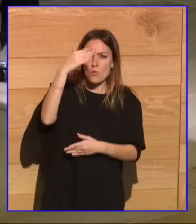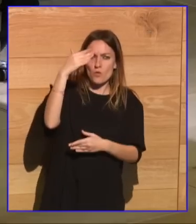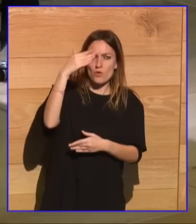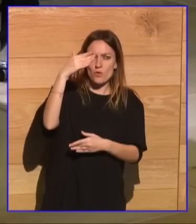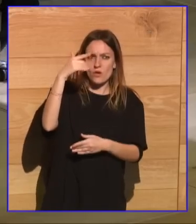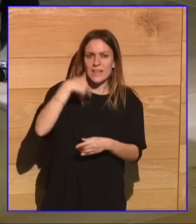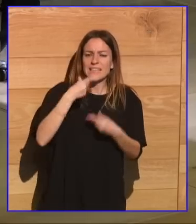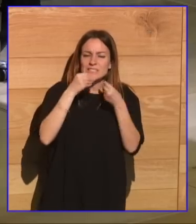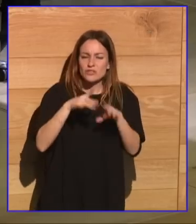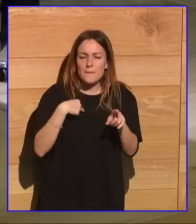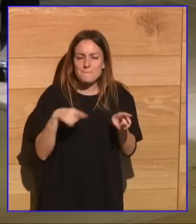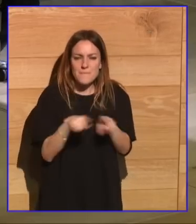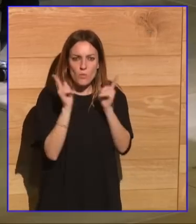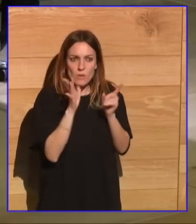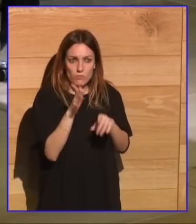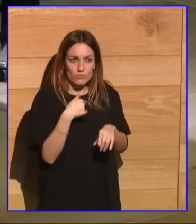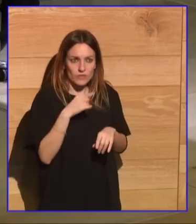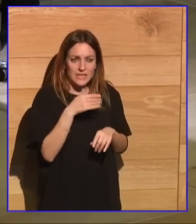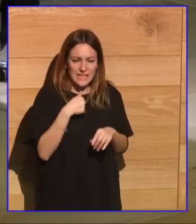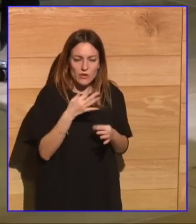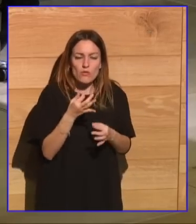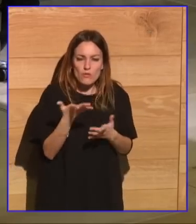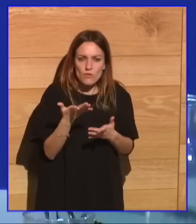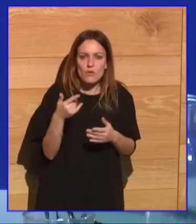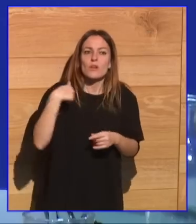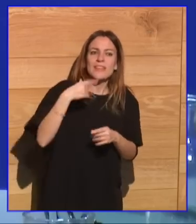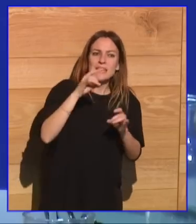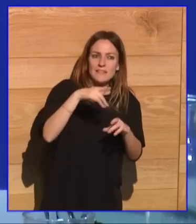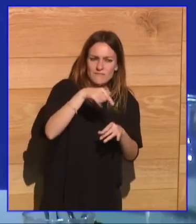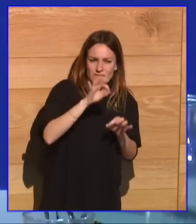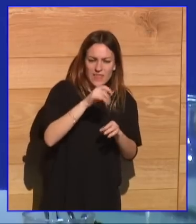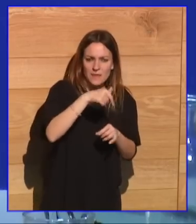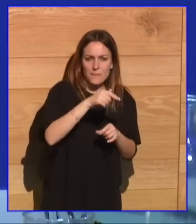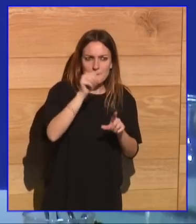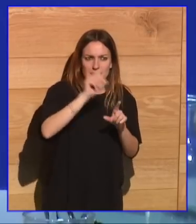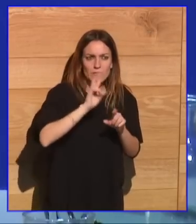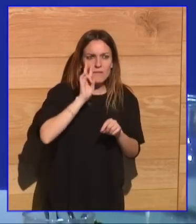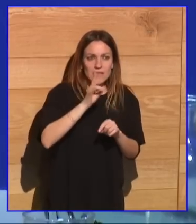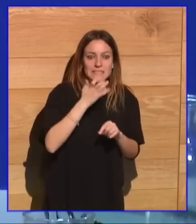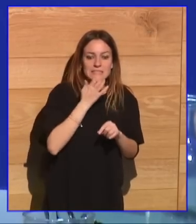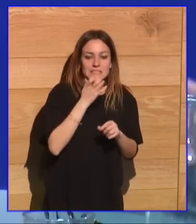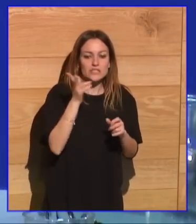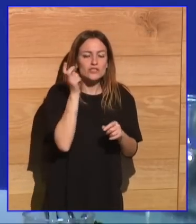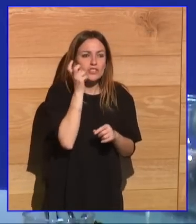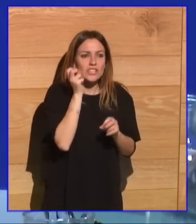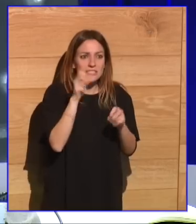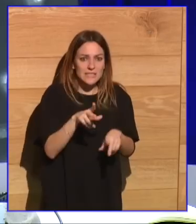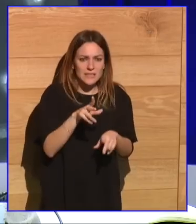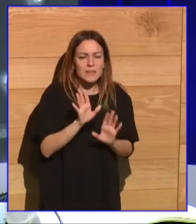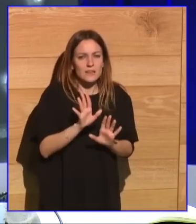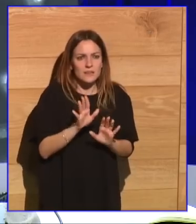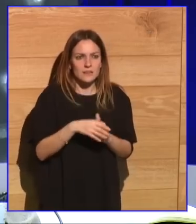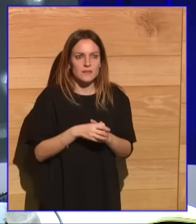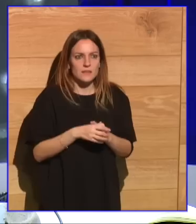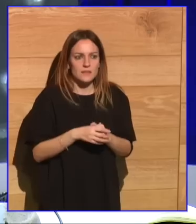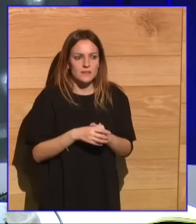la historia me da igual porque lo que quiero es... Y es verdad que esta película, incluso verla sin el sonido, aunque te pierdes la banda sonora. Pero... es una